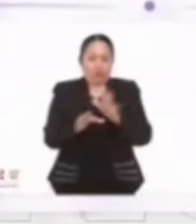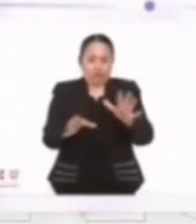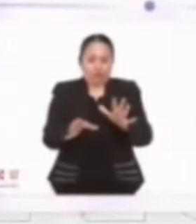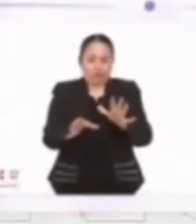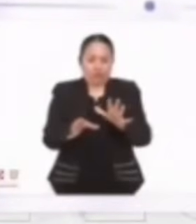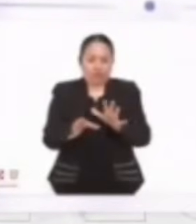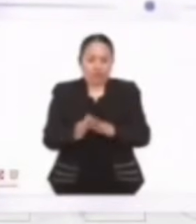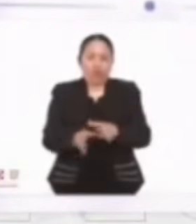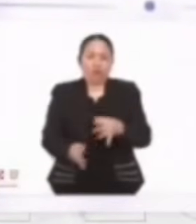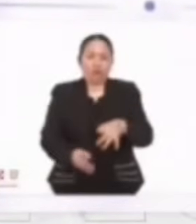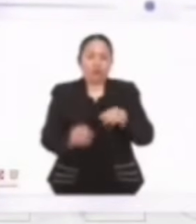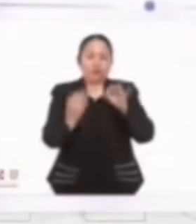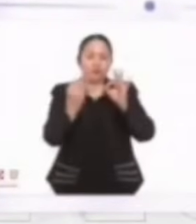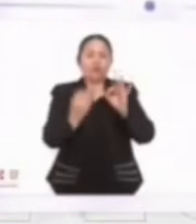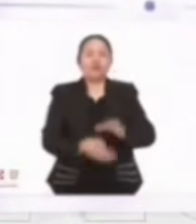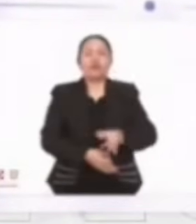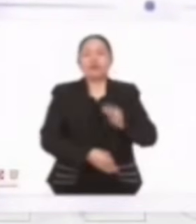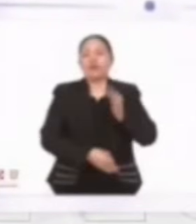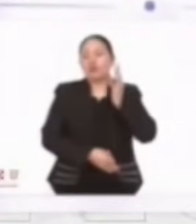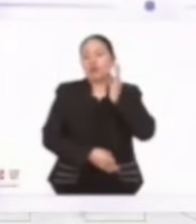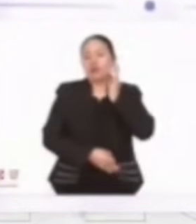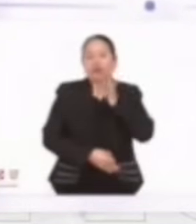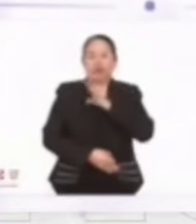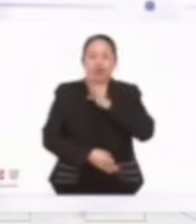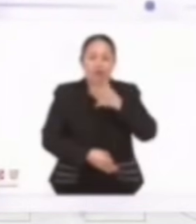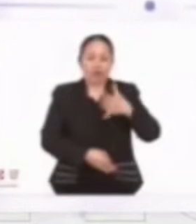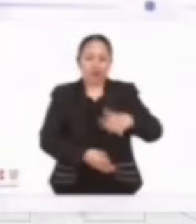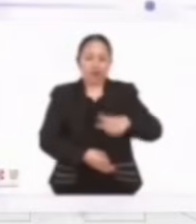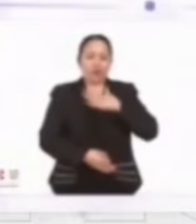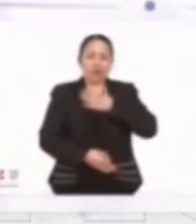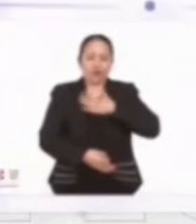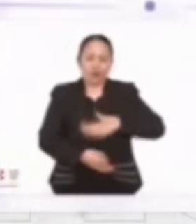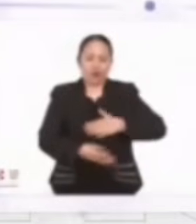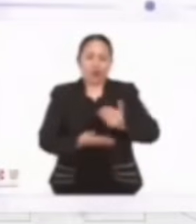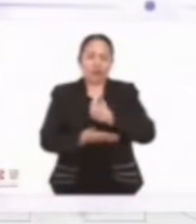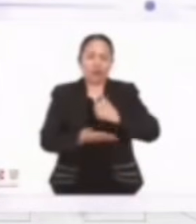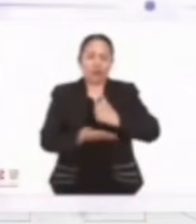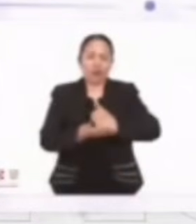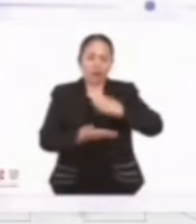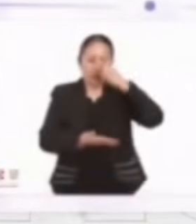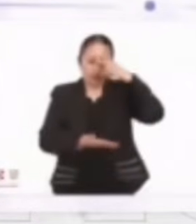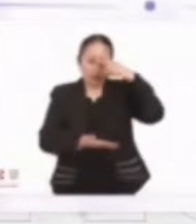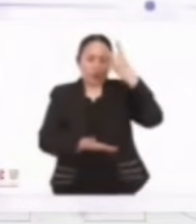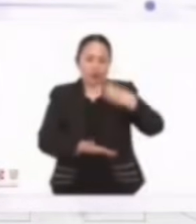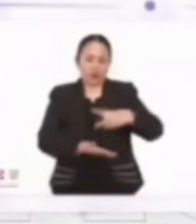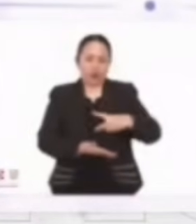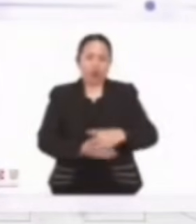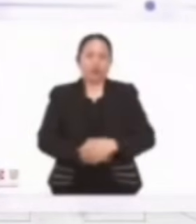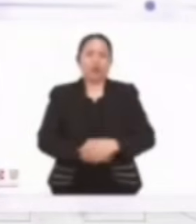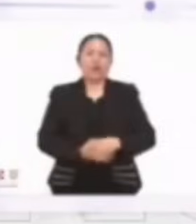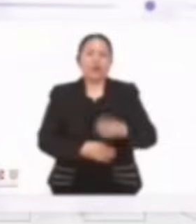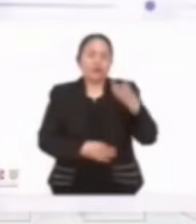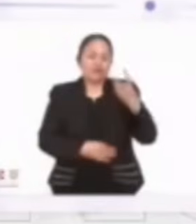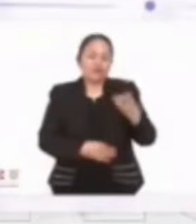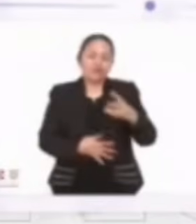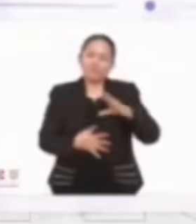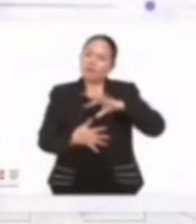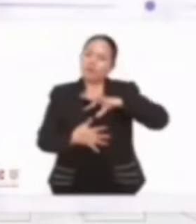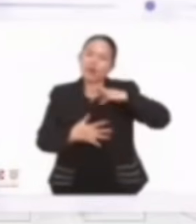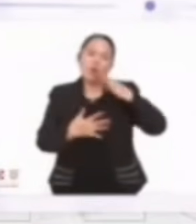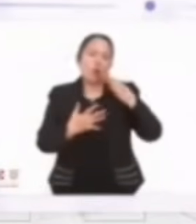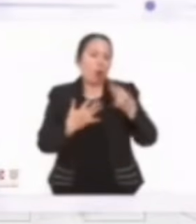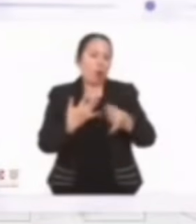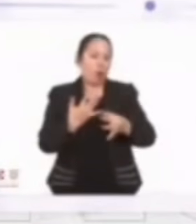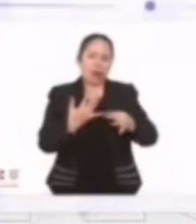fue. Hoy es el último día, hoy Ernestina Godoy sale de la Fiscalía General de Justicia de la Ciudad de